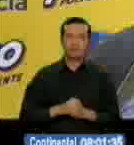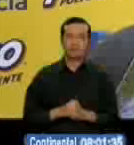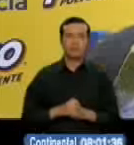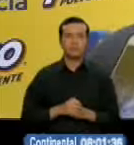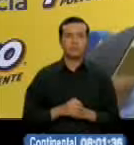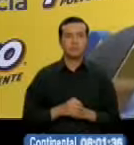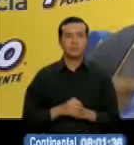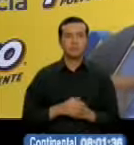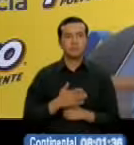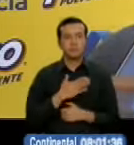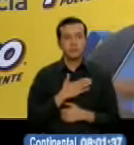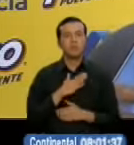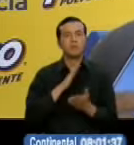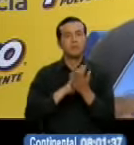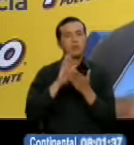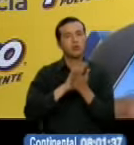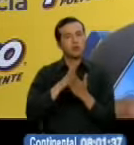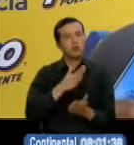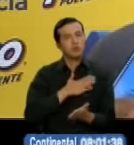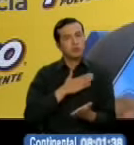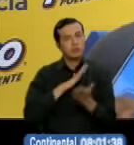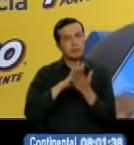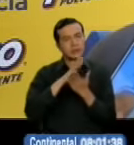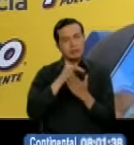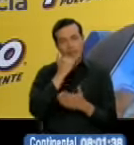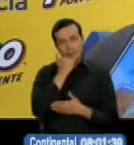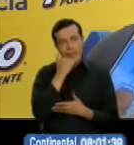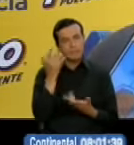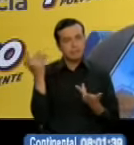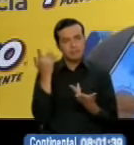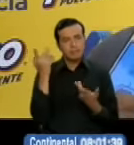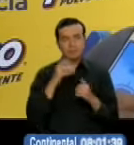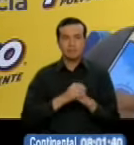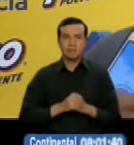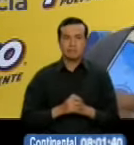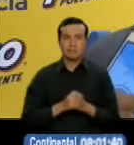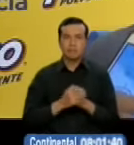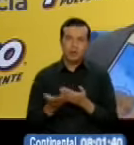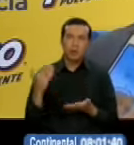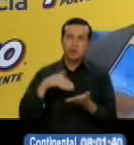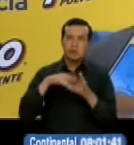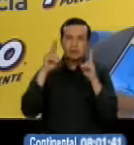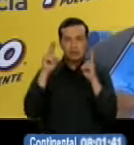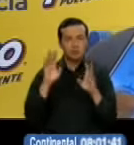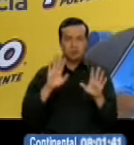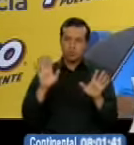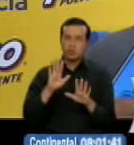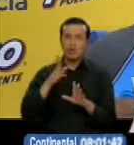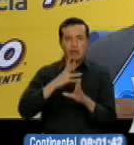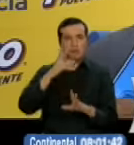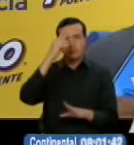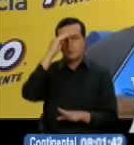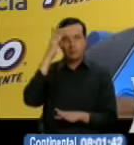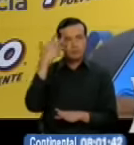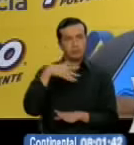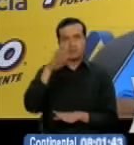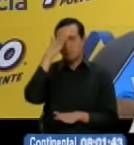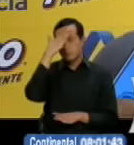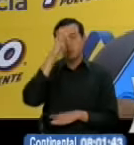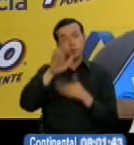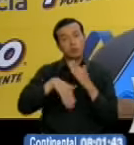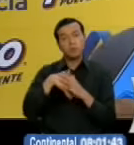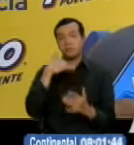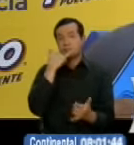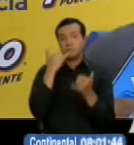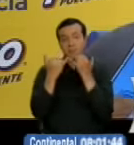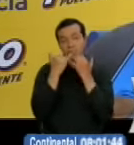gesto que, por el cual yo pido disculpas, pero no vale la pena a veces insistir en esas cosas, ¿no? Simplemente aprender, saber que todos nos podemos equivocar